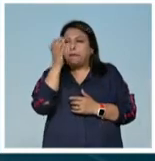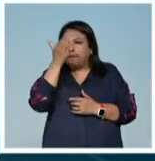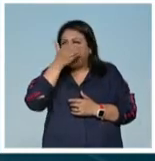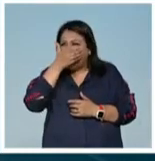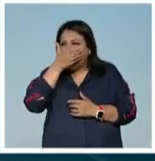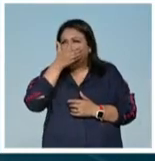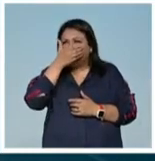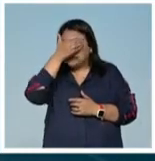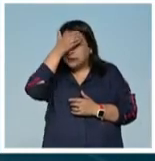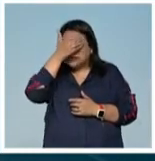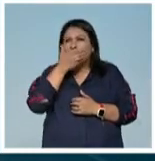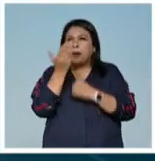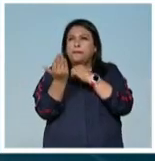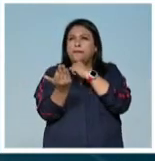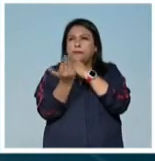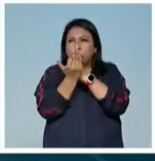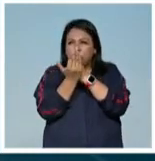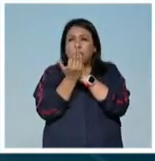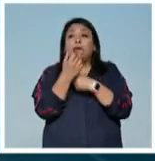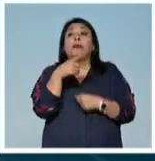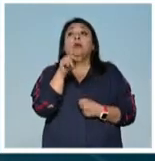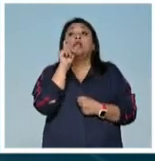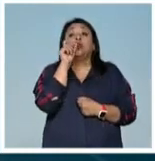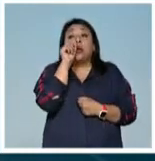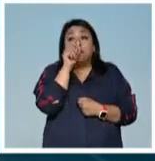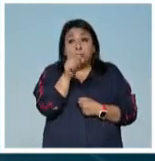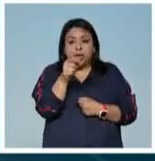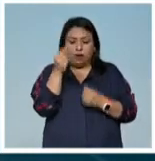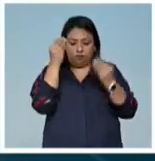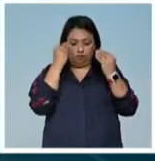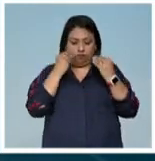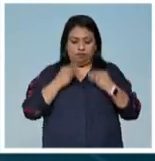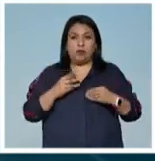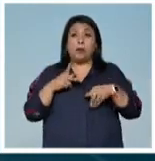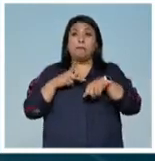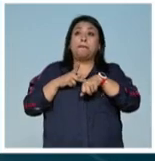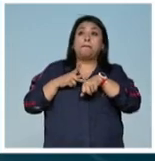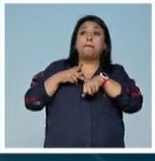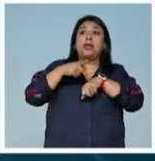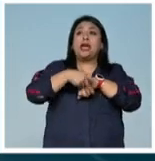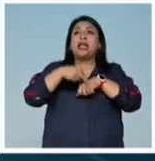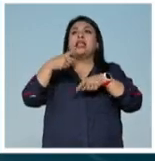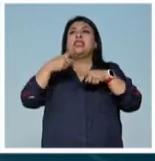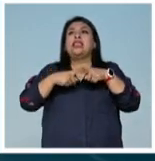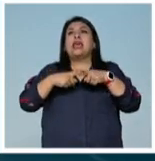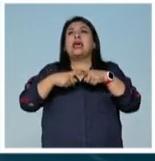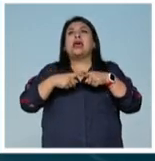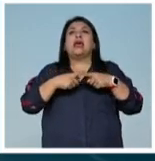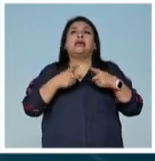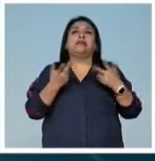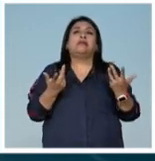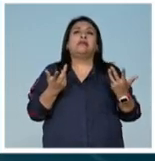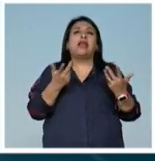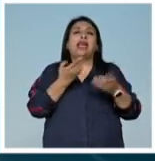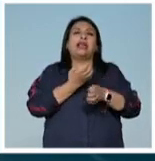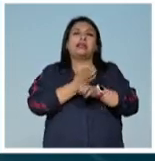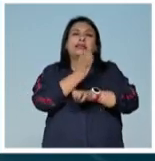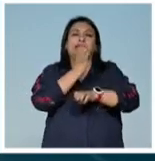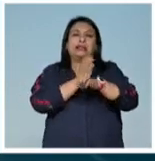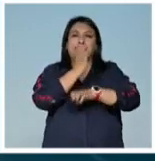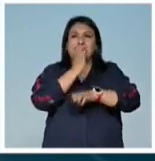le protege, pero a su vez se está vistiendo con la piel de un desollado, de un esclavo que